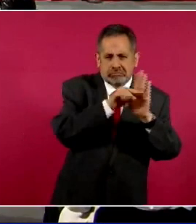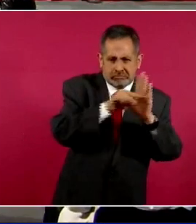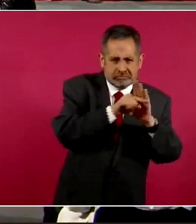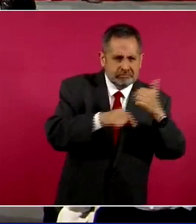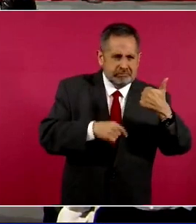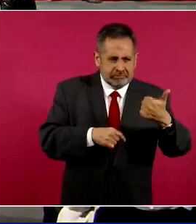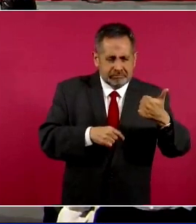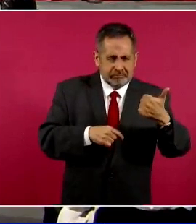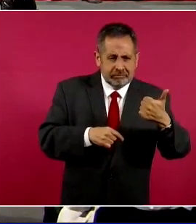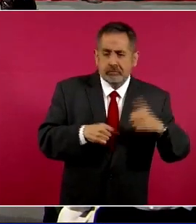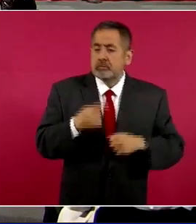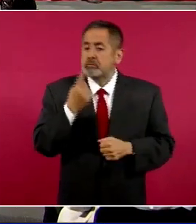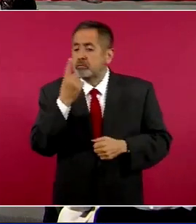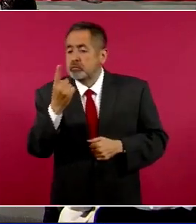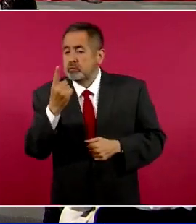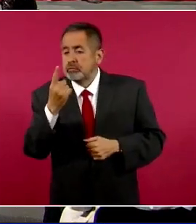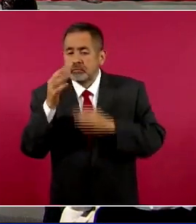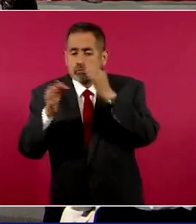pero no